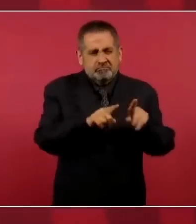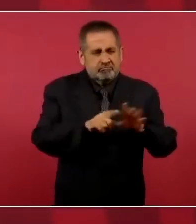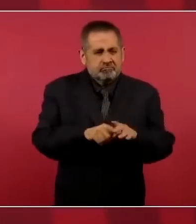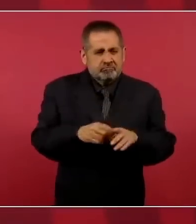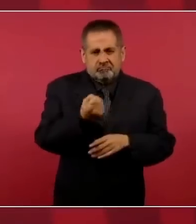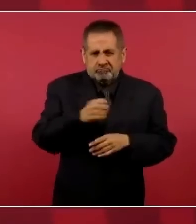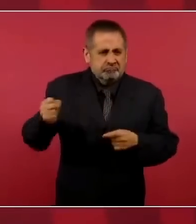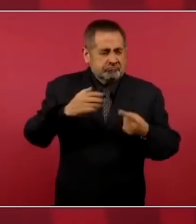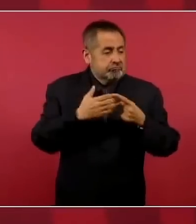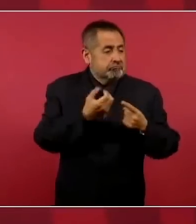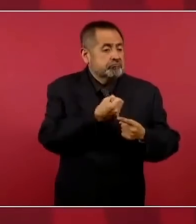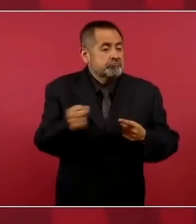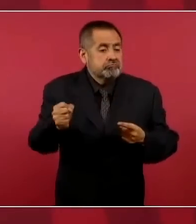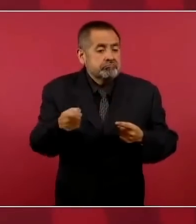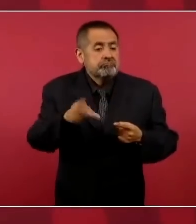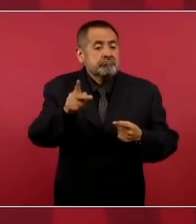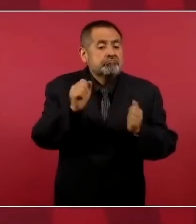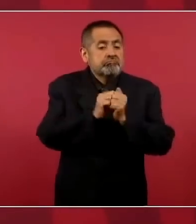Vargas Llosa y a todos.